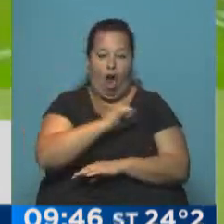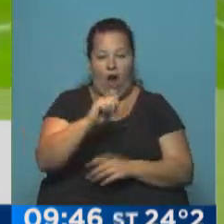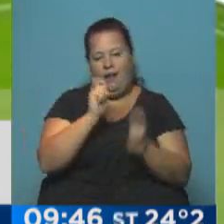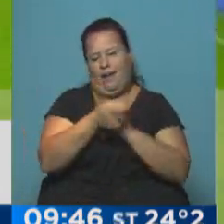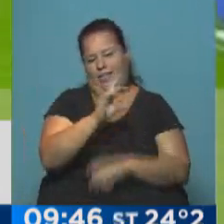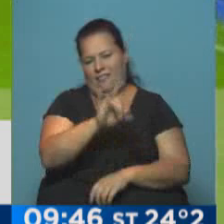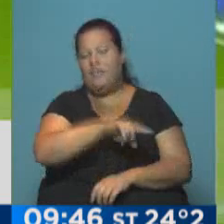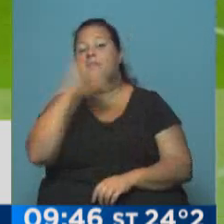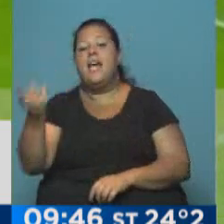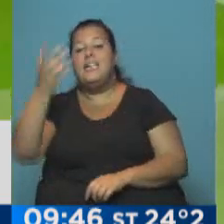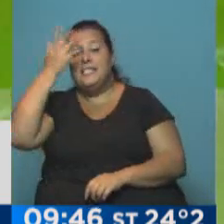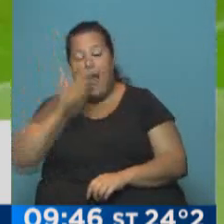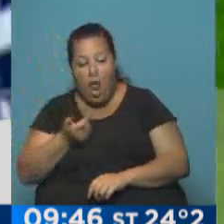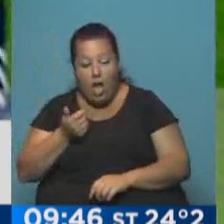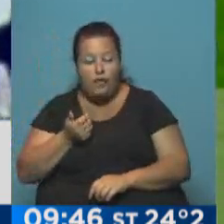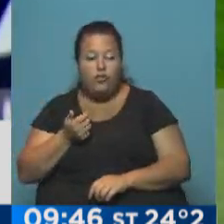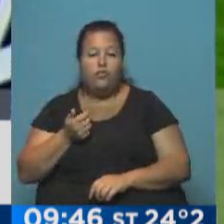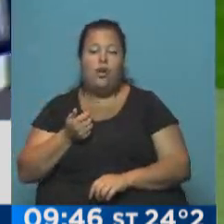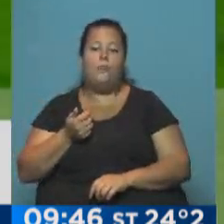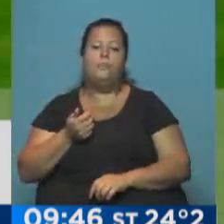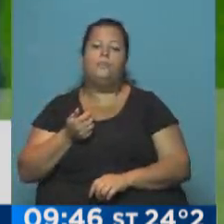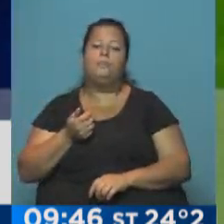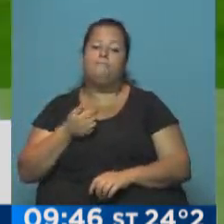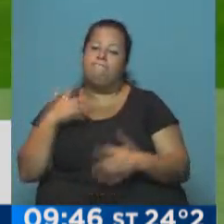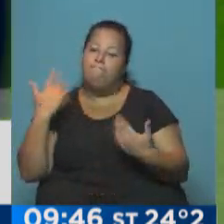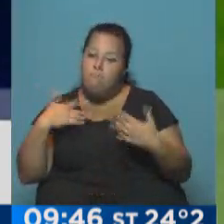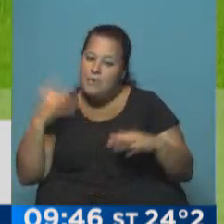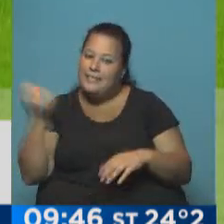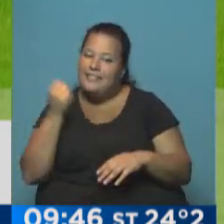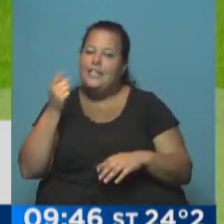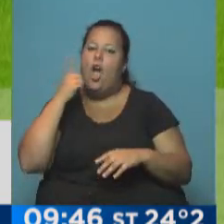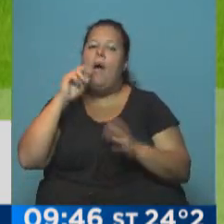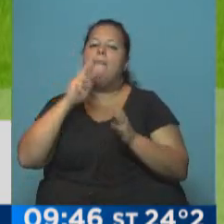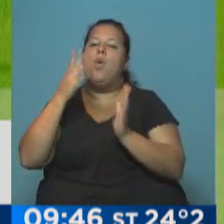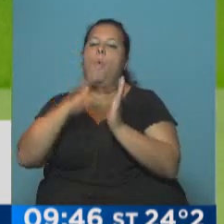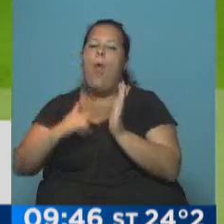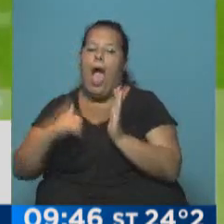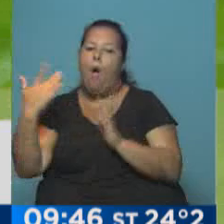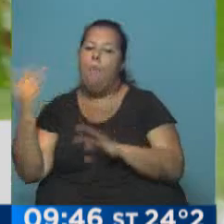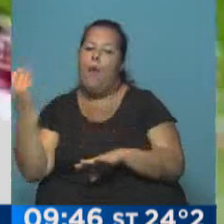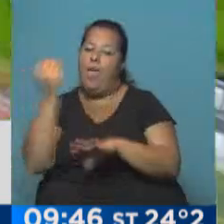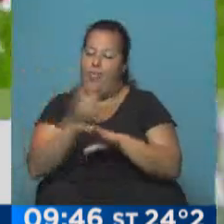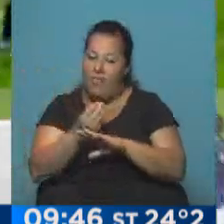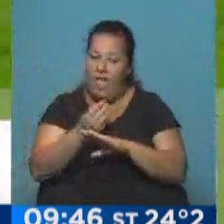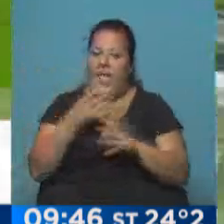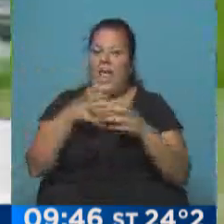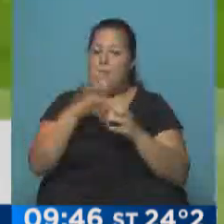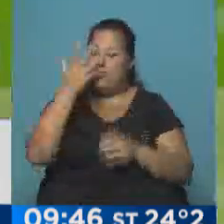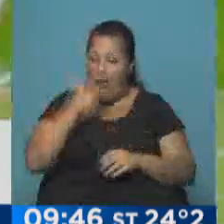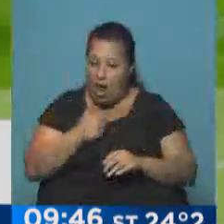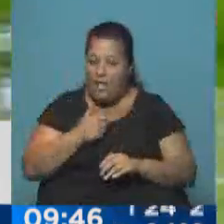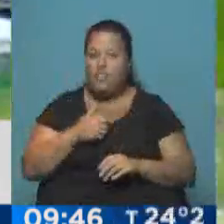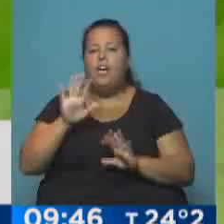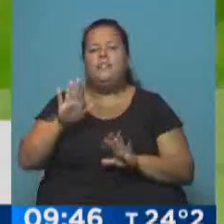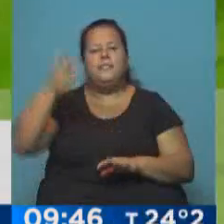lado, en San Lorenzo de Almagro, la latente posibilidad de que Blanco pueda emigrar también en el equipo de San Lorenzo, que